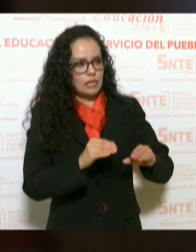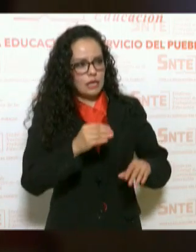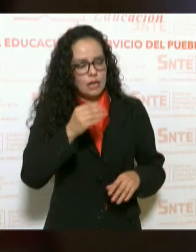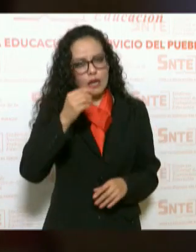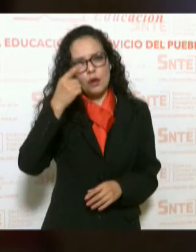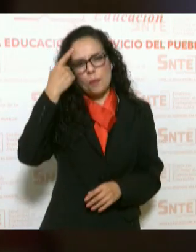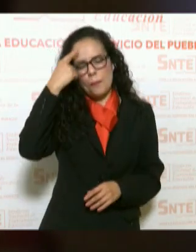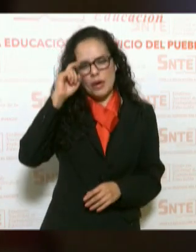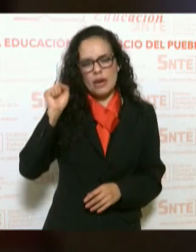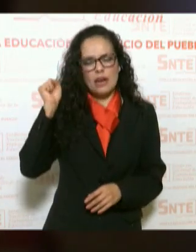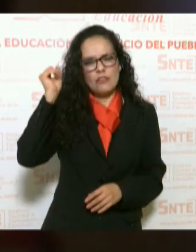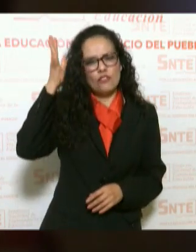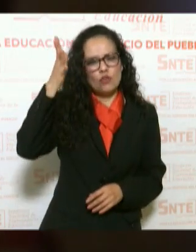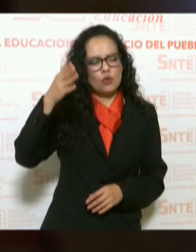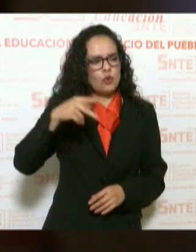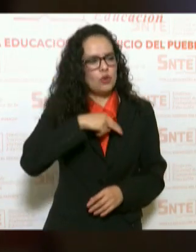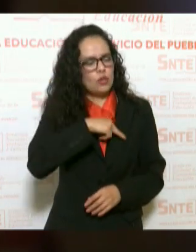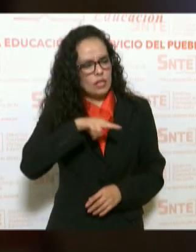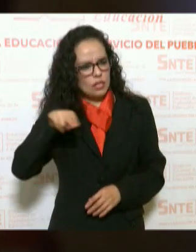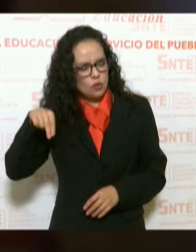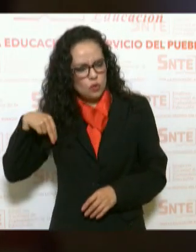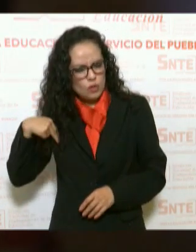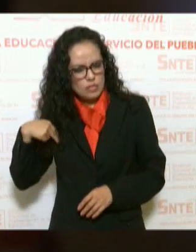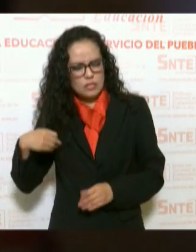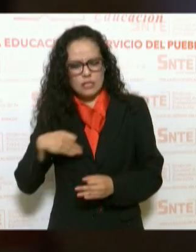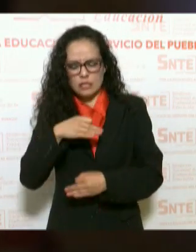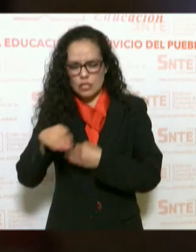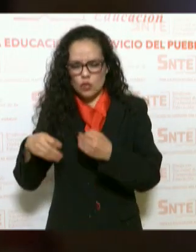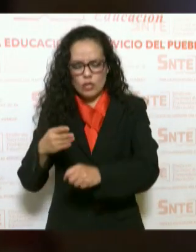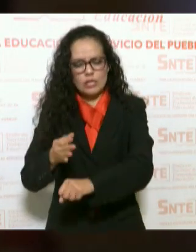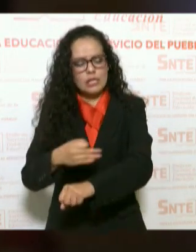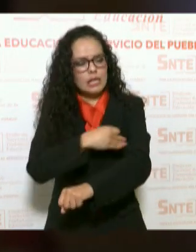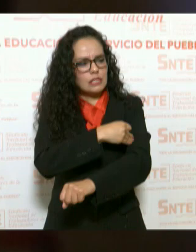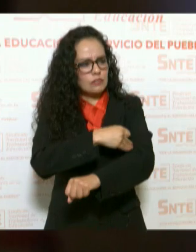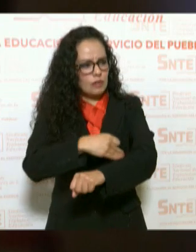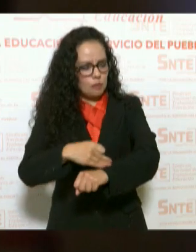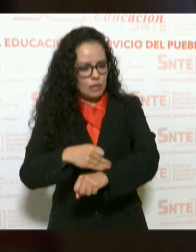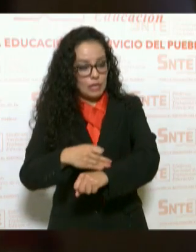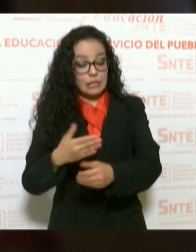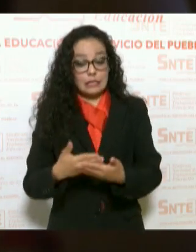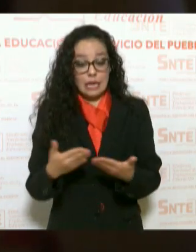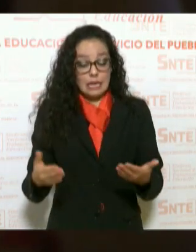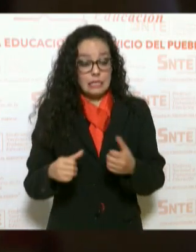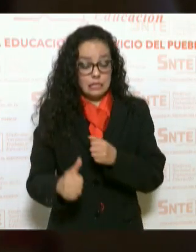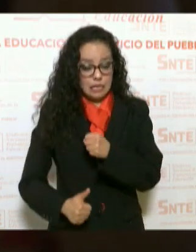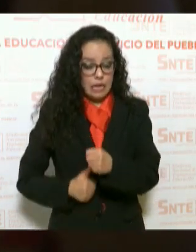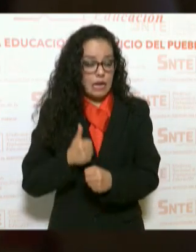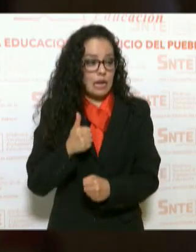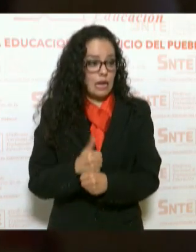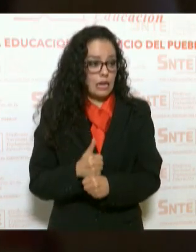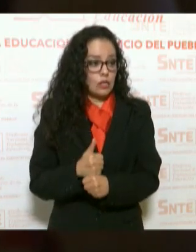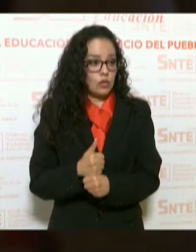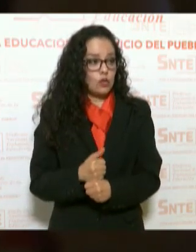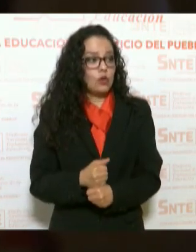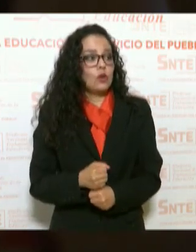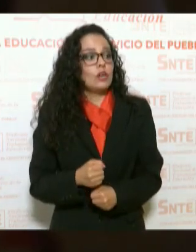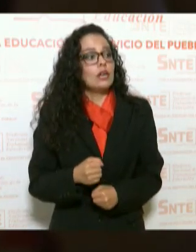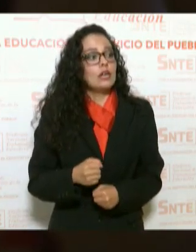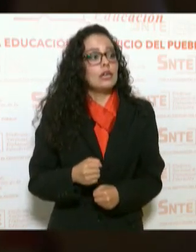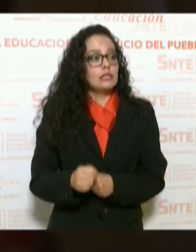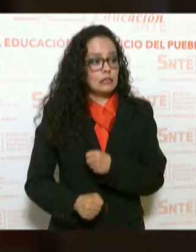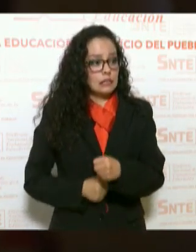nuestras familias. Este año estamos celebrando el 80 aniversario del